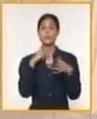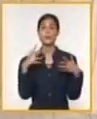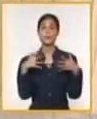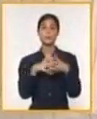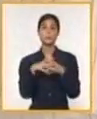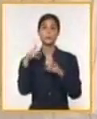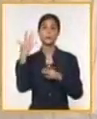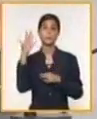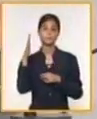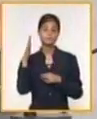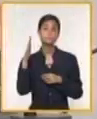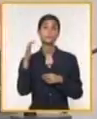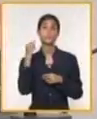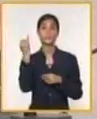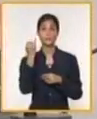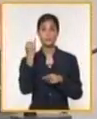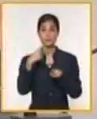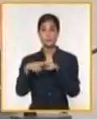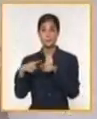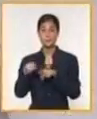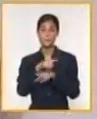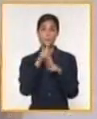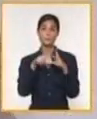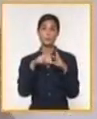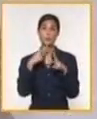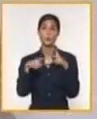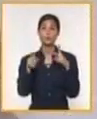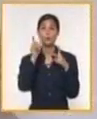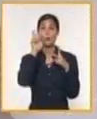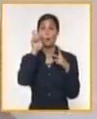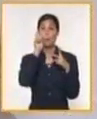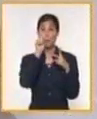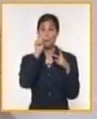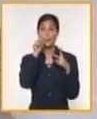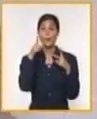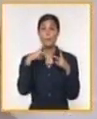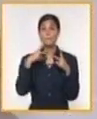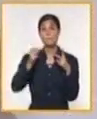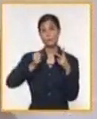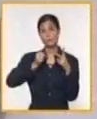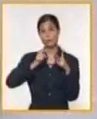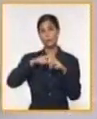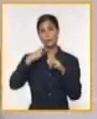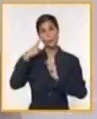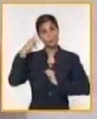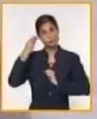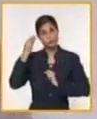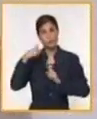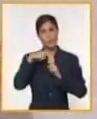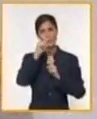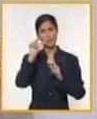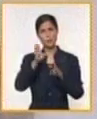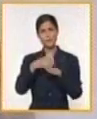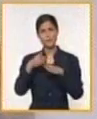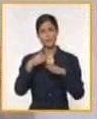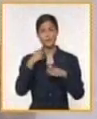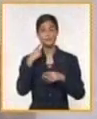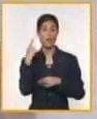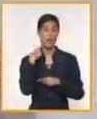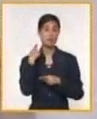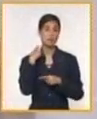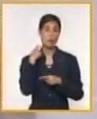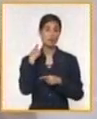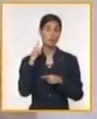analista de temas internacionales, y también Leonel Nodal, periodista y analista de temas internacionales, durante muchos años corresponsal de Prensa